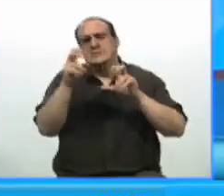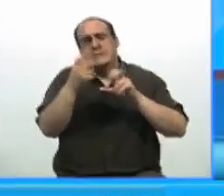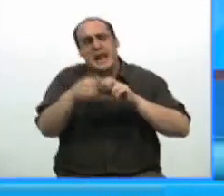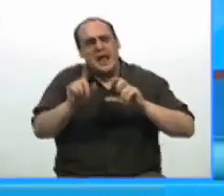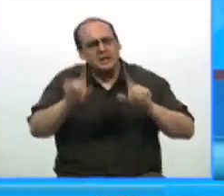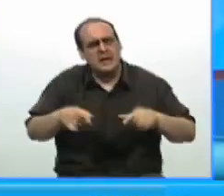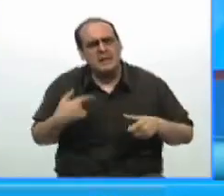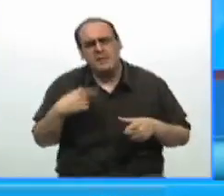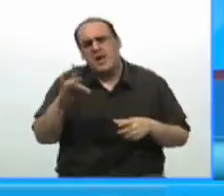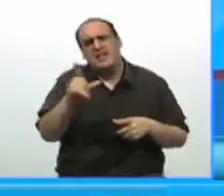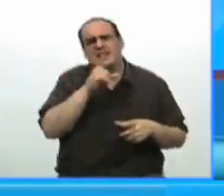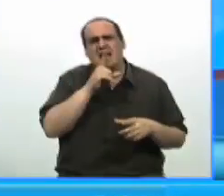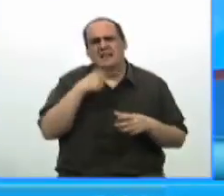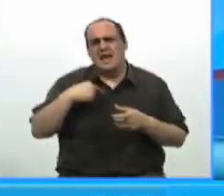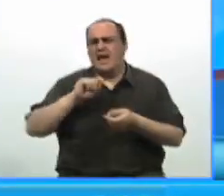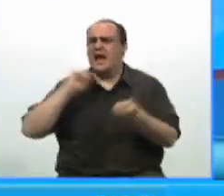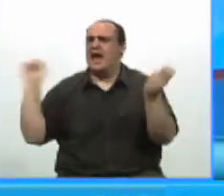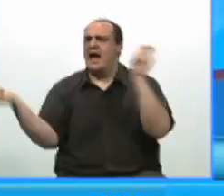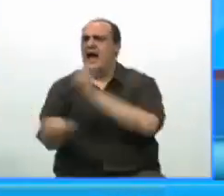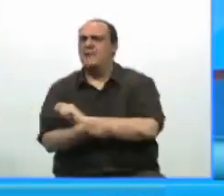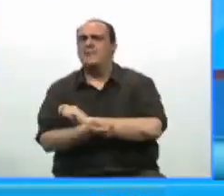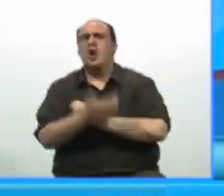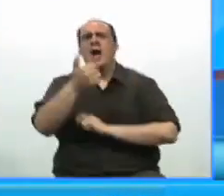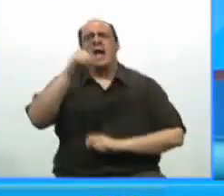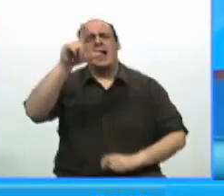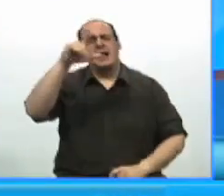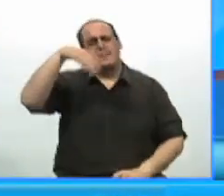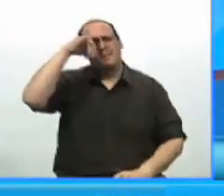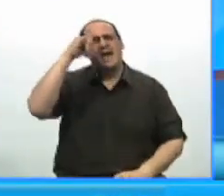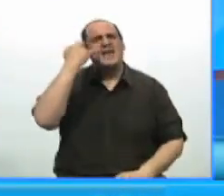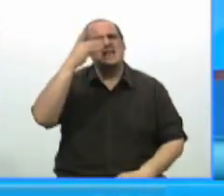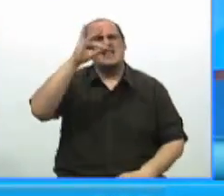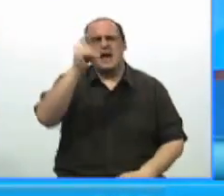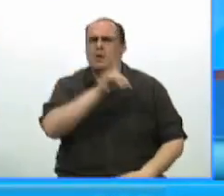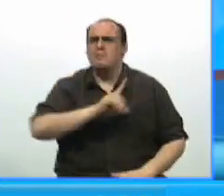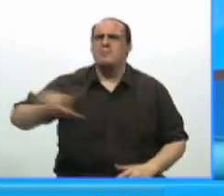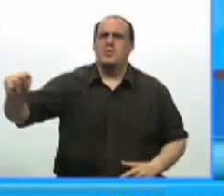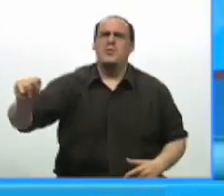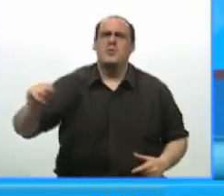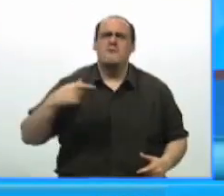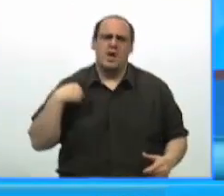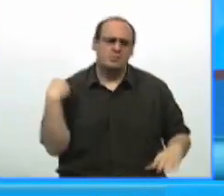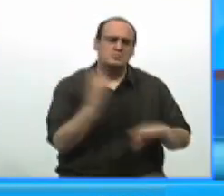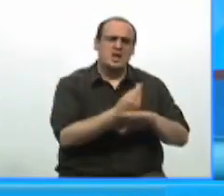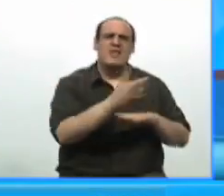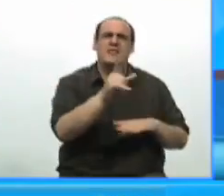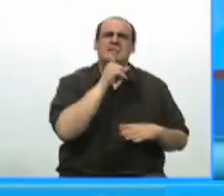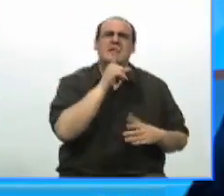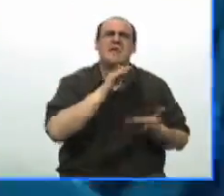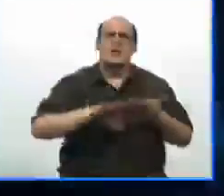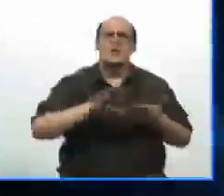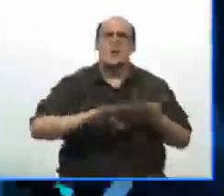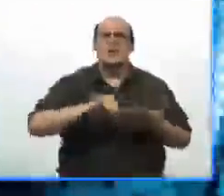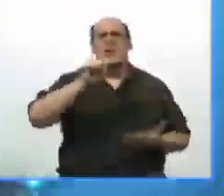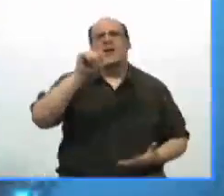continuidad de un técnico que se fue, como es el caso de Matías Jesús Almeida, le tocó a Claudio Vivas agarrar la primera división de Banfield. Y la cosa está en caminada. Claudio, te saluda